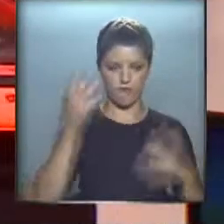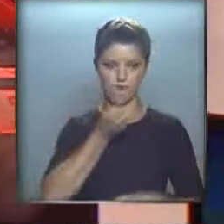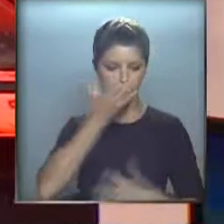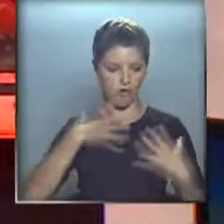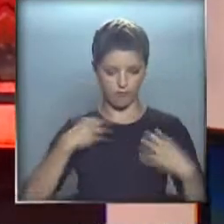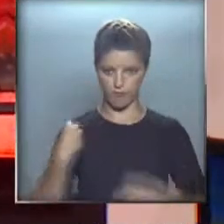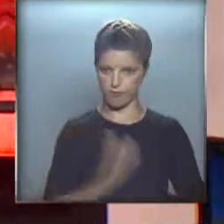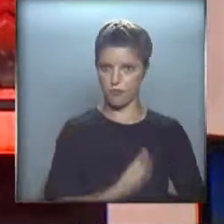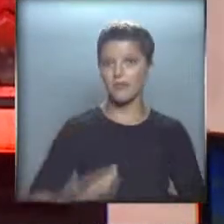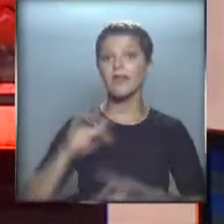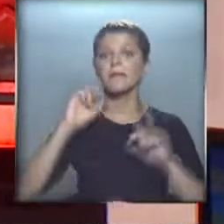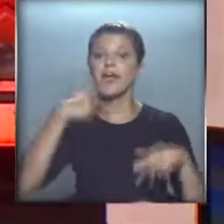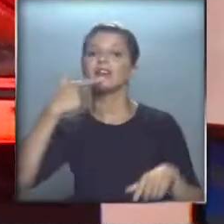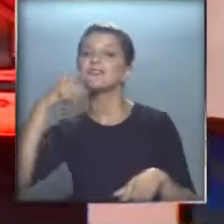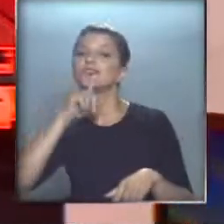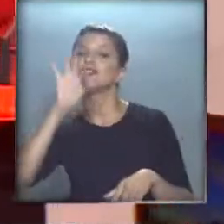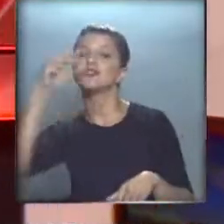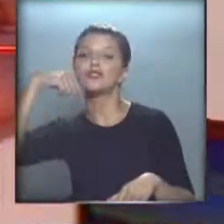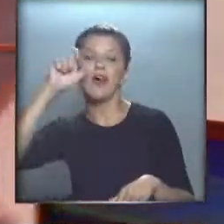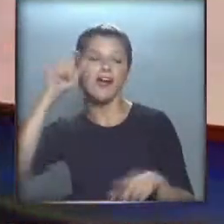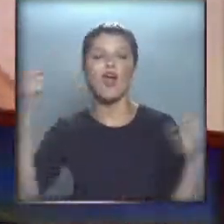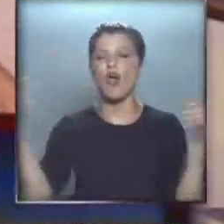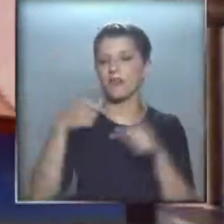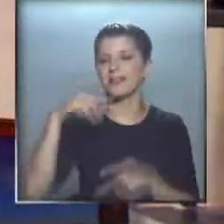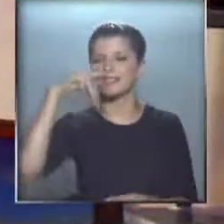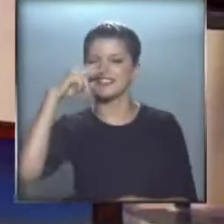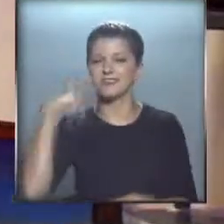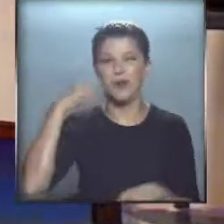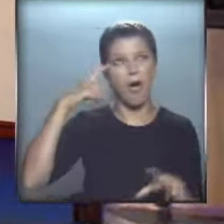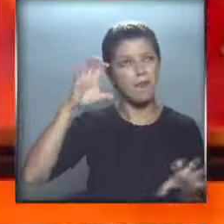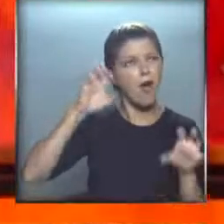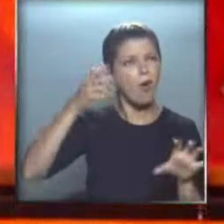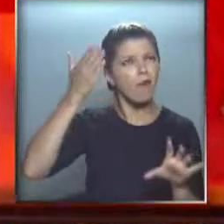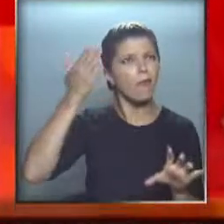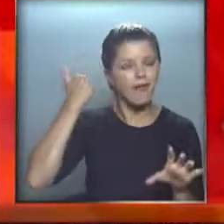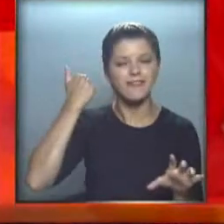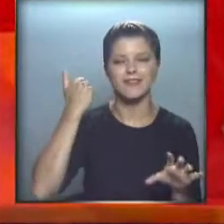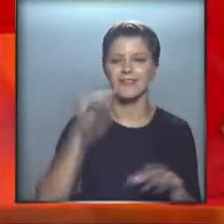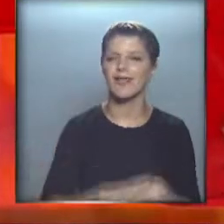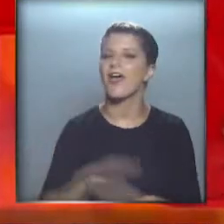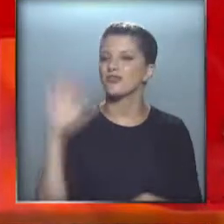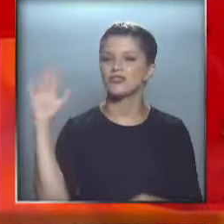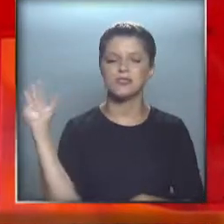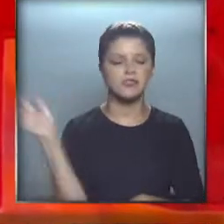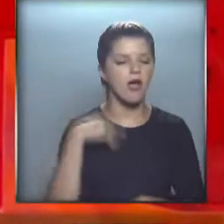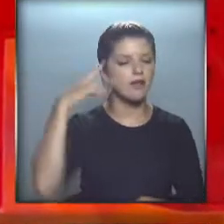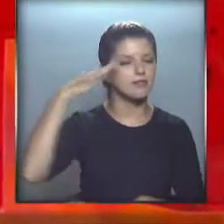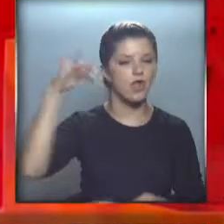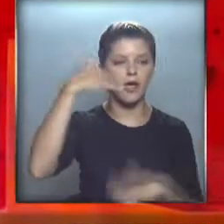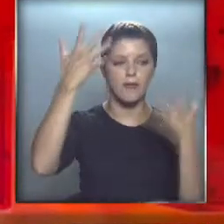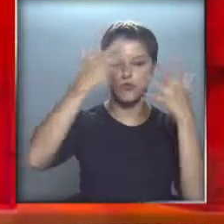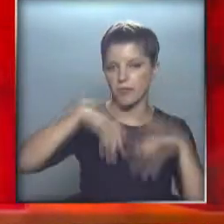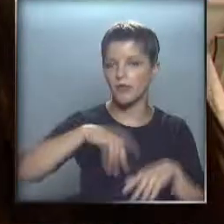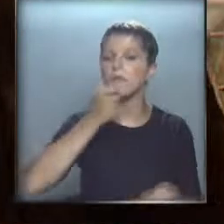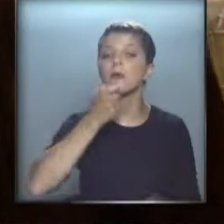los stones, que también eran contra los chetos. Bueno, estoy recordando cosas. ¿Estamos llenos de estereotipos? Sí, llenos. ¿Está plagado? ¿Cuáles